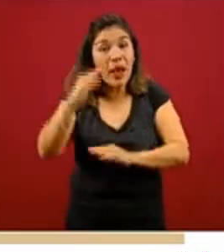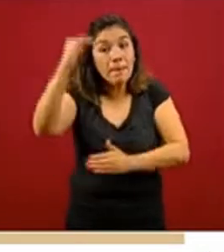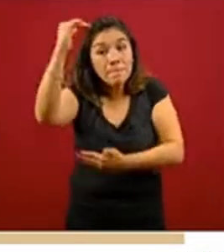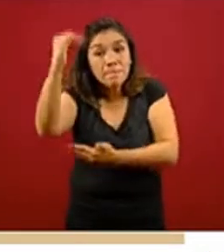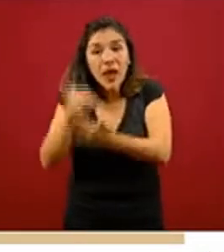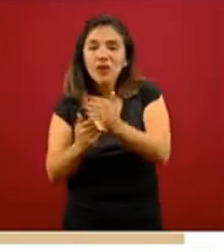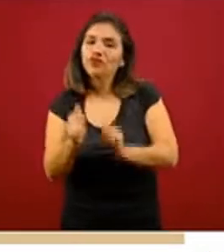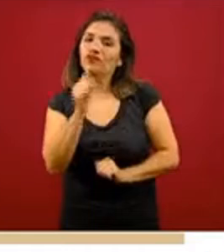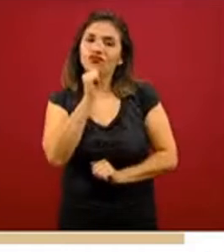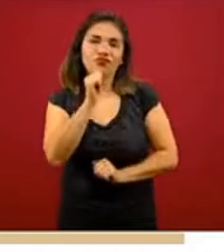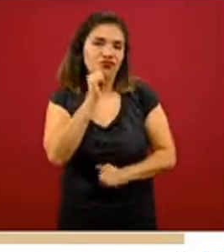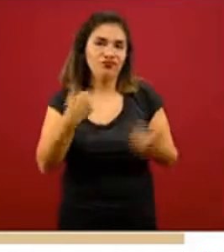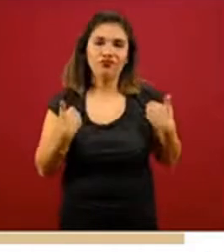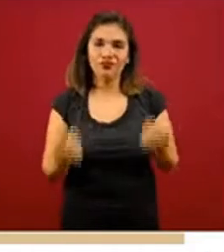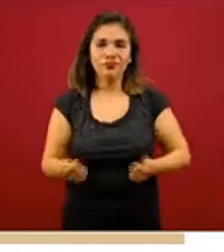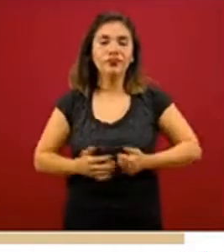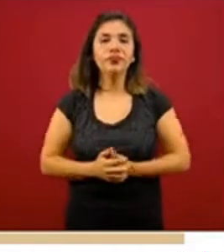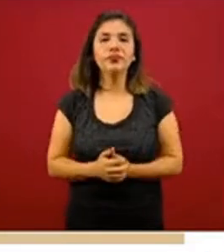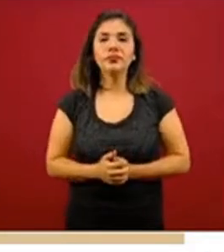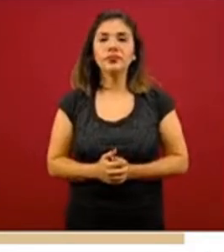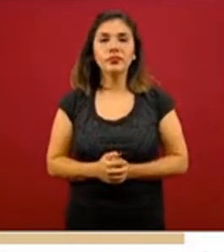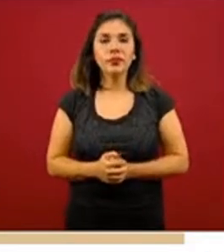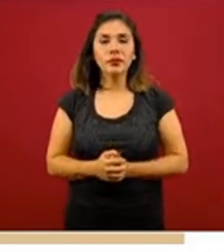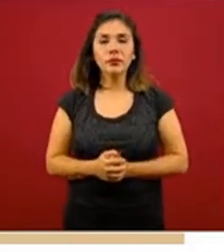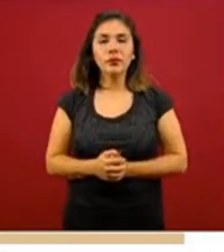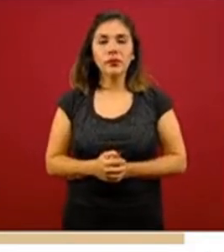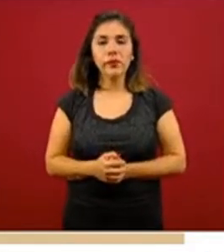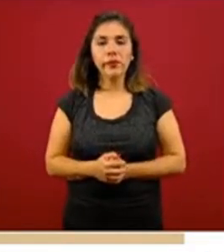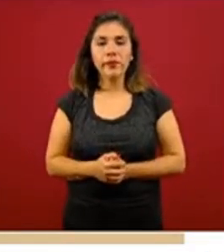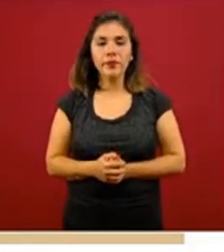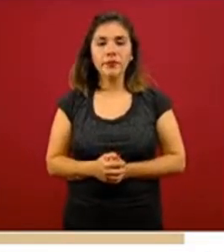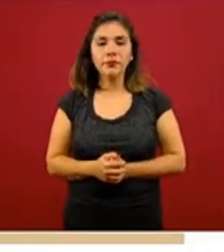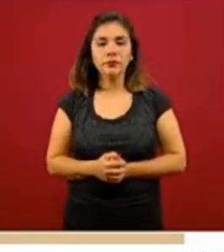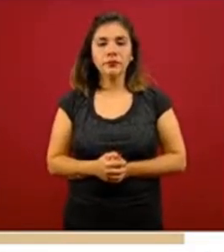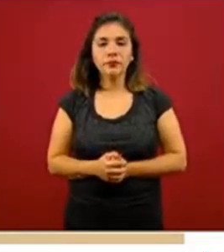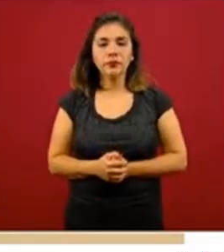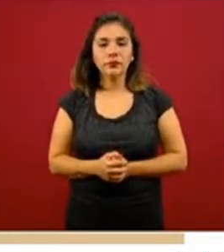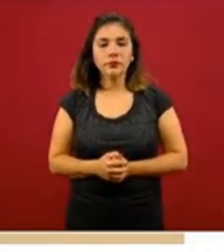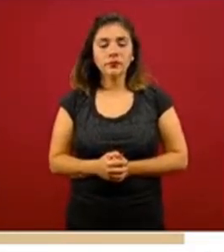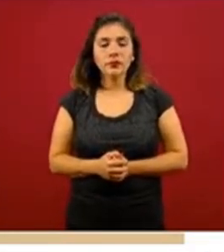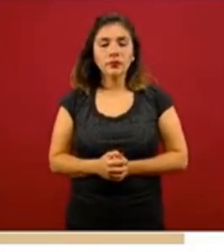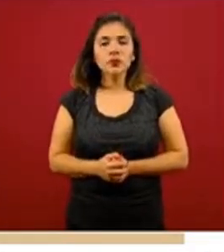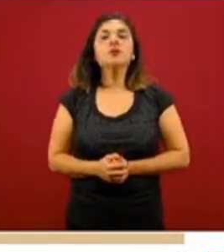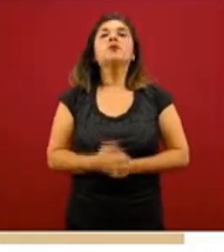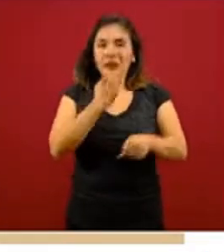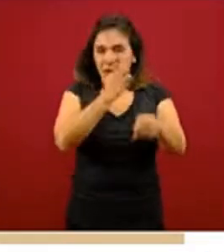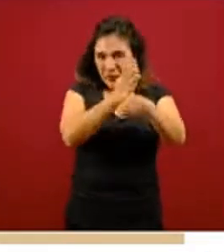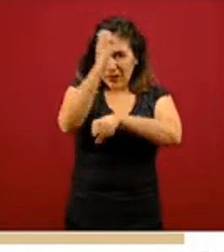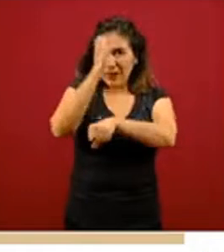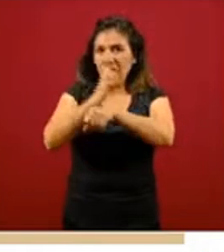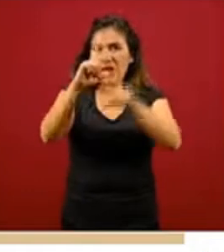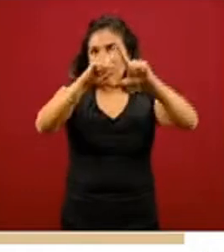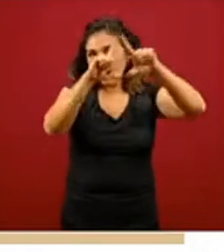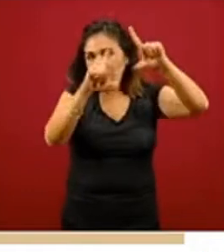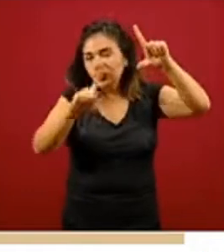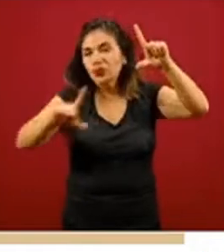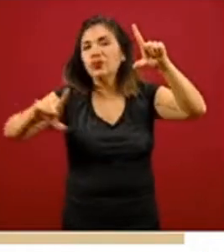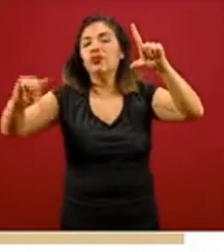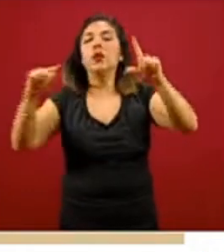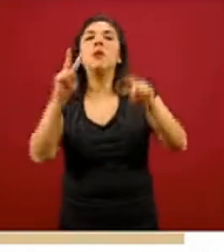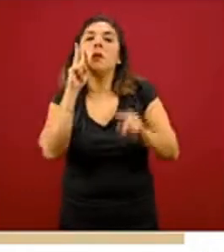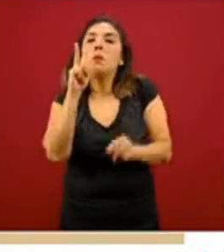disminuir. Veamos la siguiente diapositiva, que es precisamente la distribución por entidad federativa, y podemos